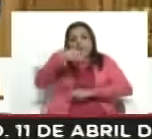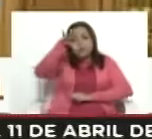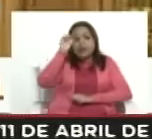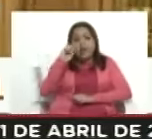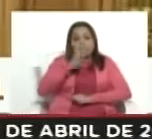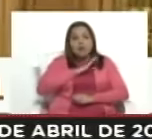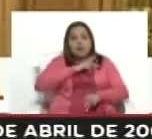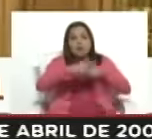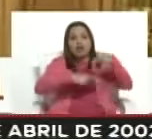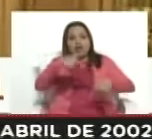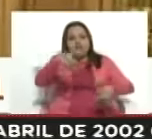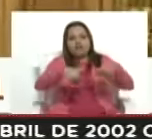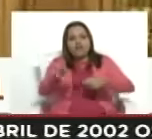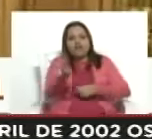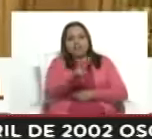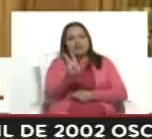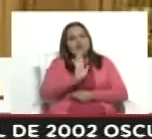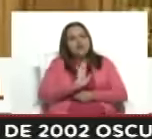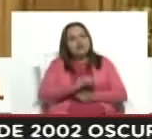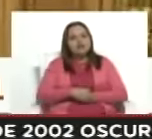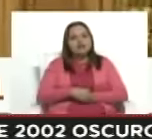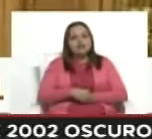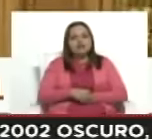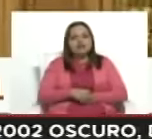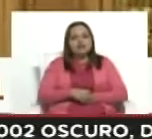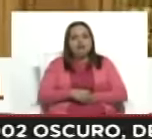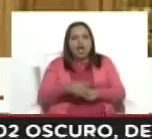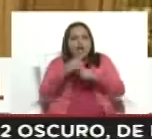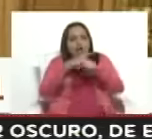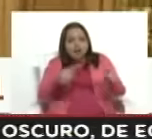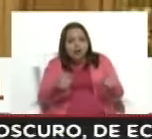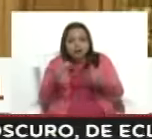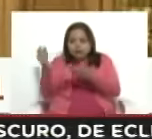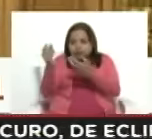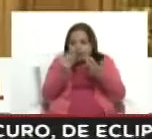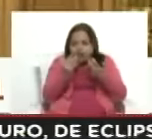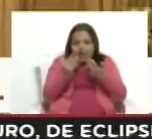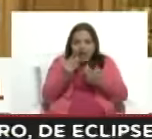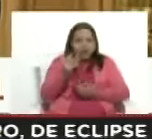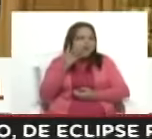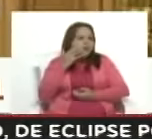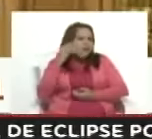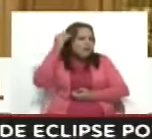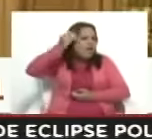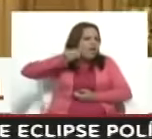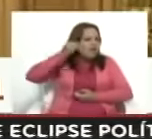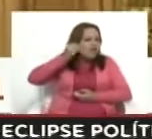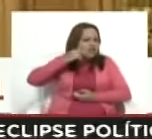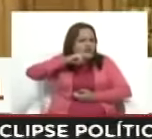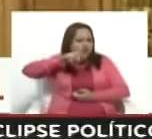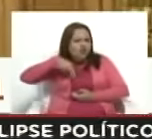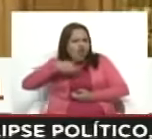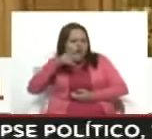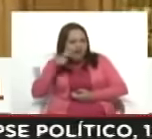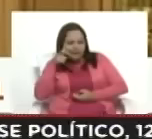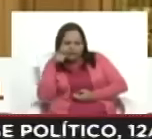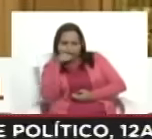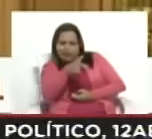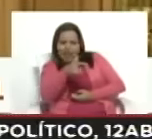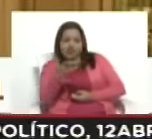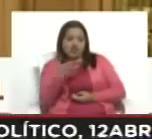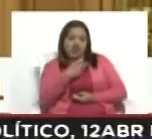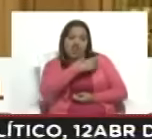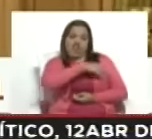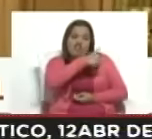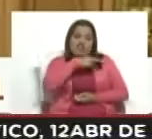que hacemos aquí en Venezuela. Pero el que venga a creer que nos va a jefiar, el